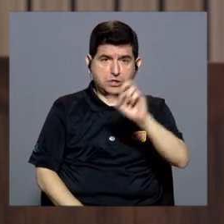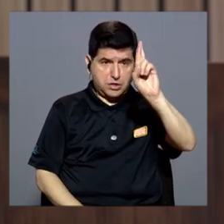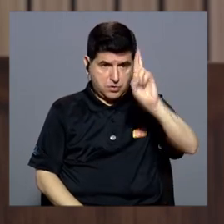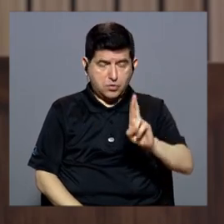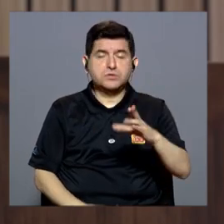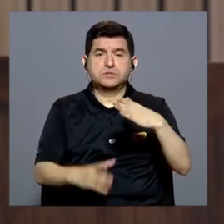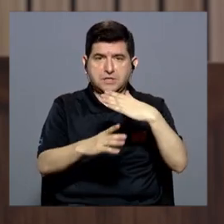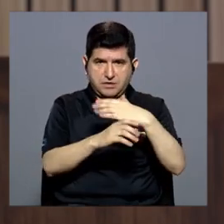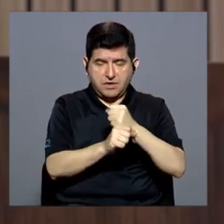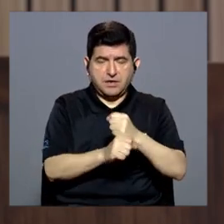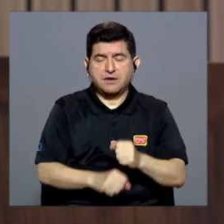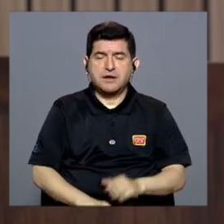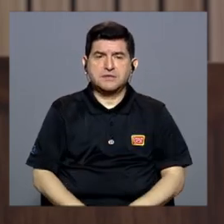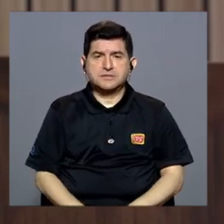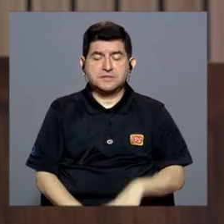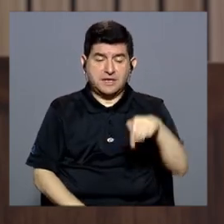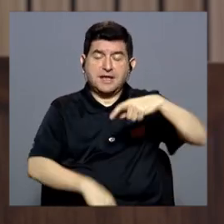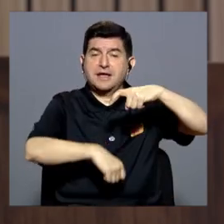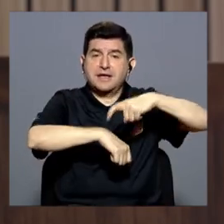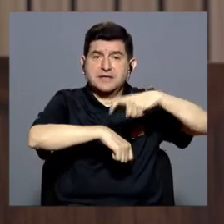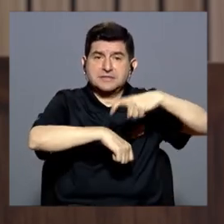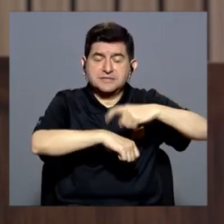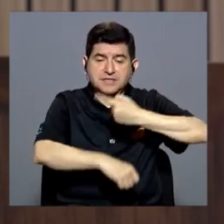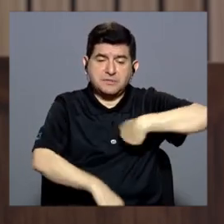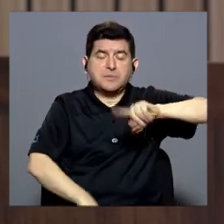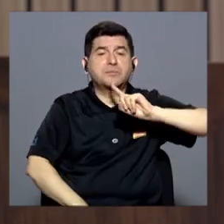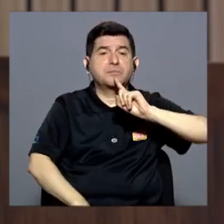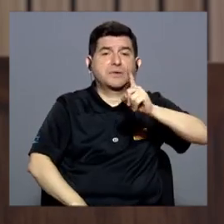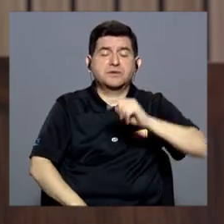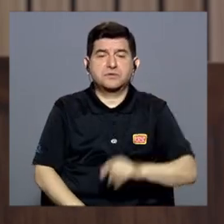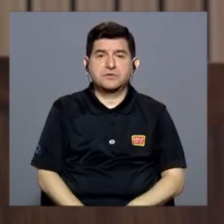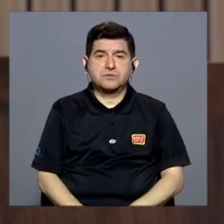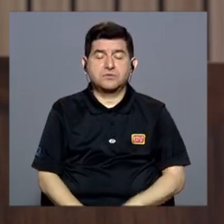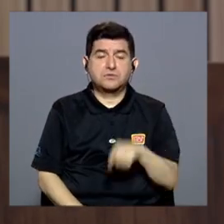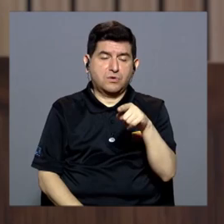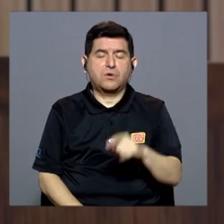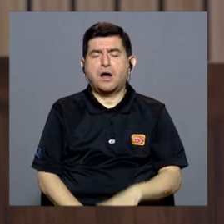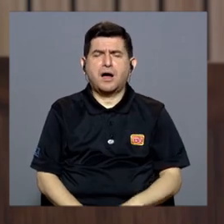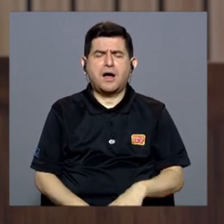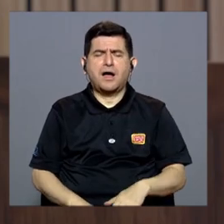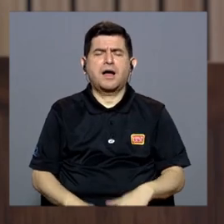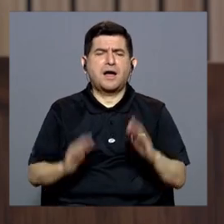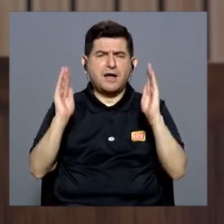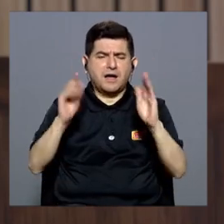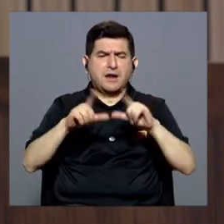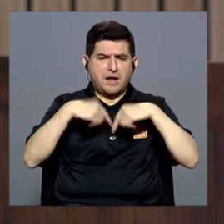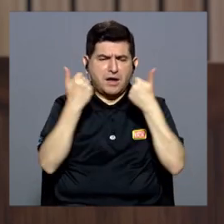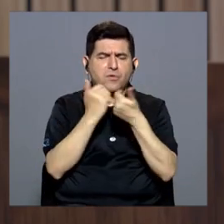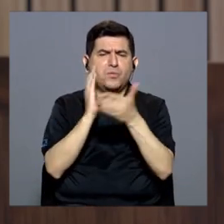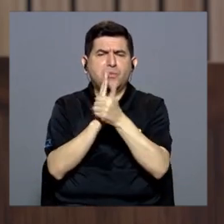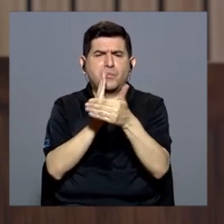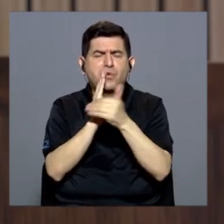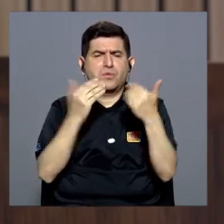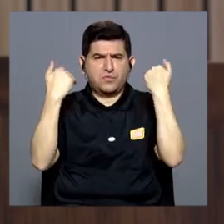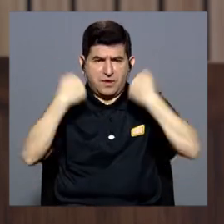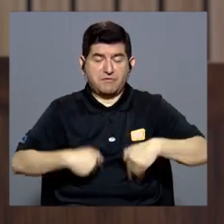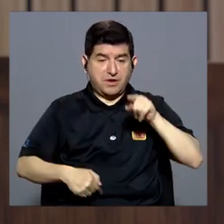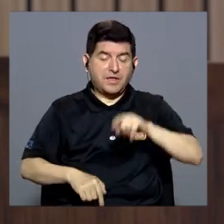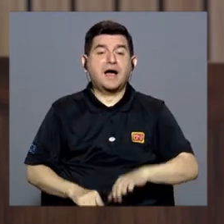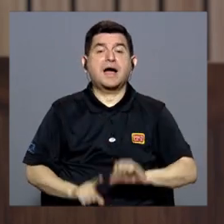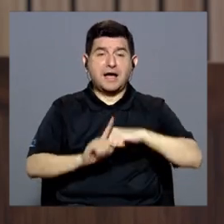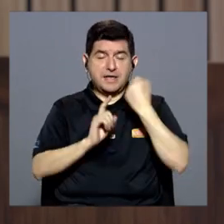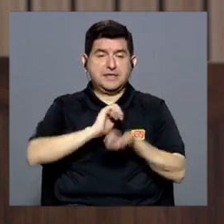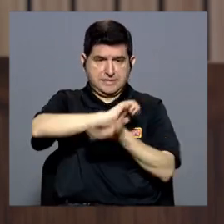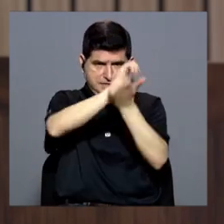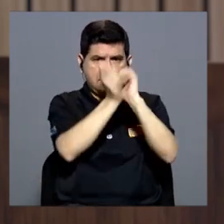Rica lo que en este momento podemos decir un gran talento humano. Entonces ahí sí hay un punto de inflexión